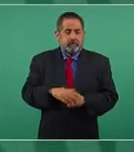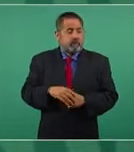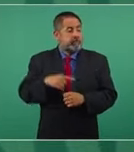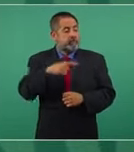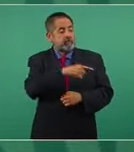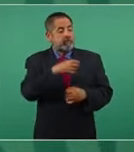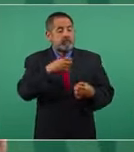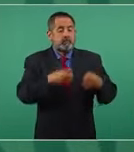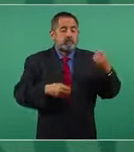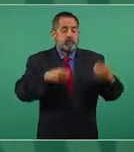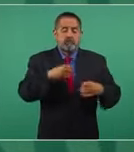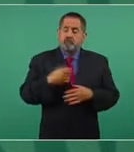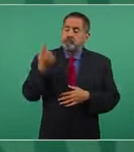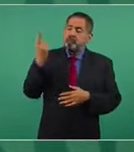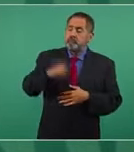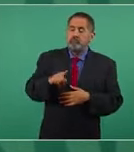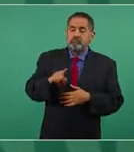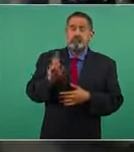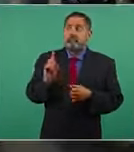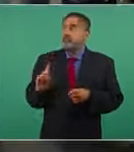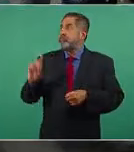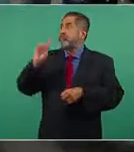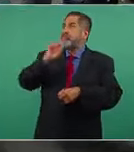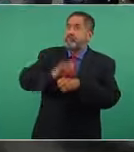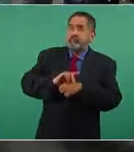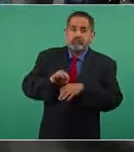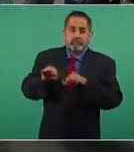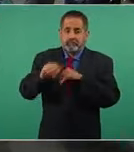Ordena un juez, día festivo